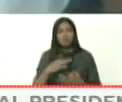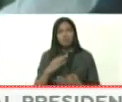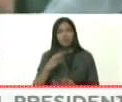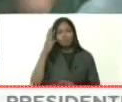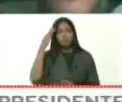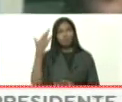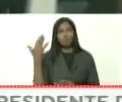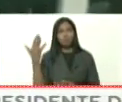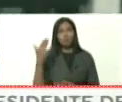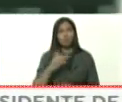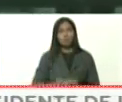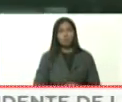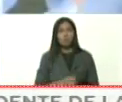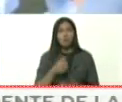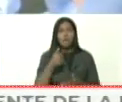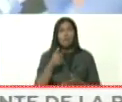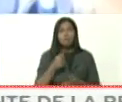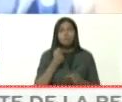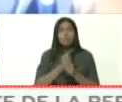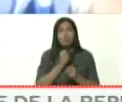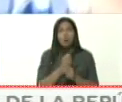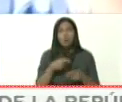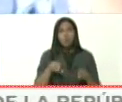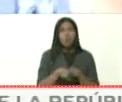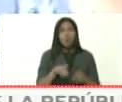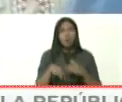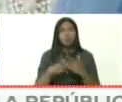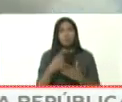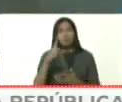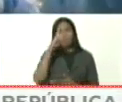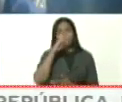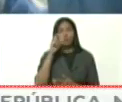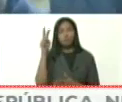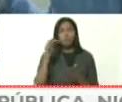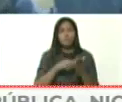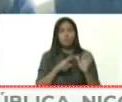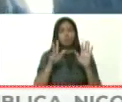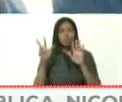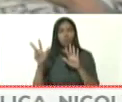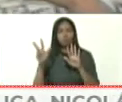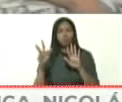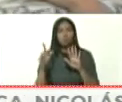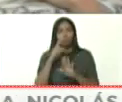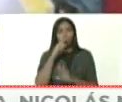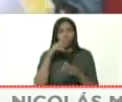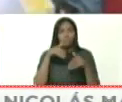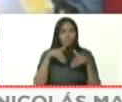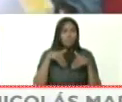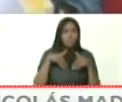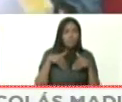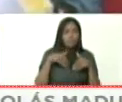Sueño la labor extraordinaria que desde el año 2008, de manera silenciosa,